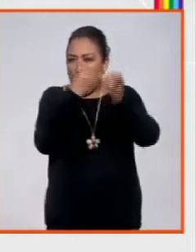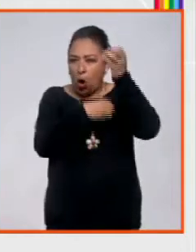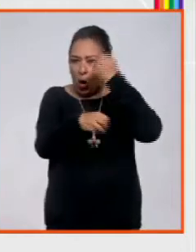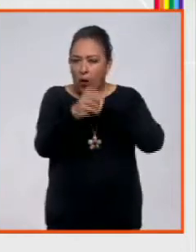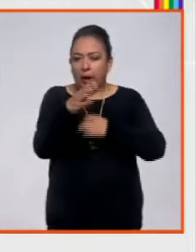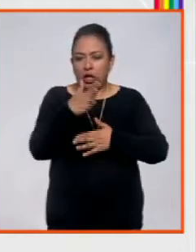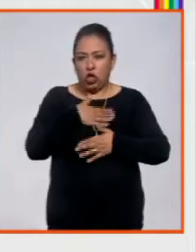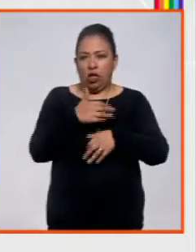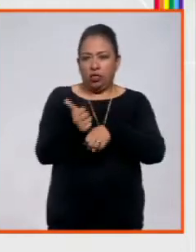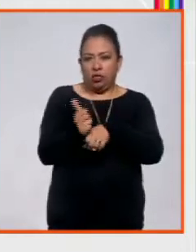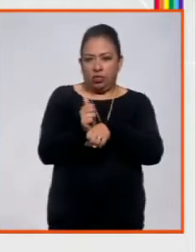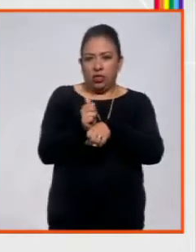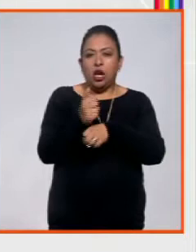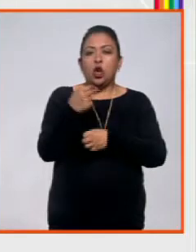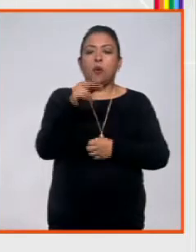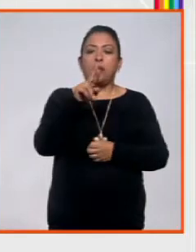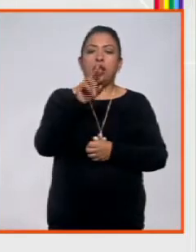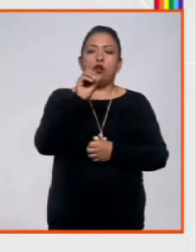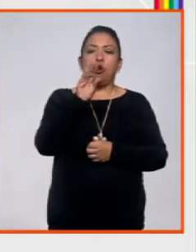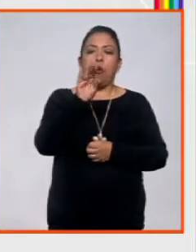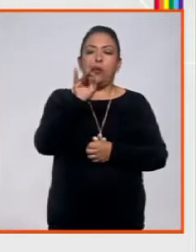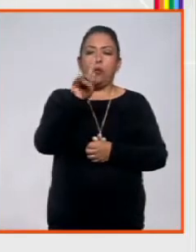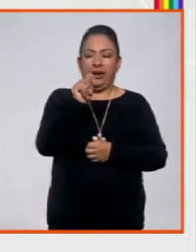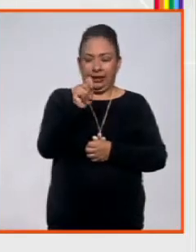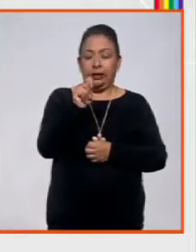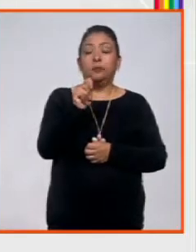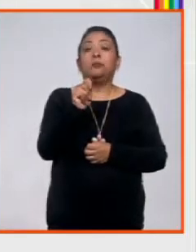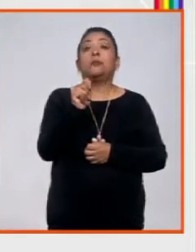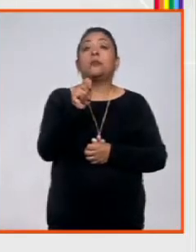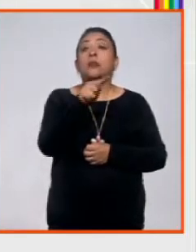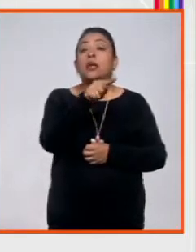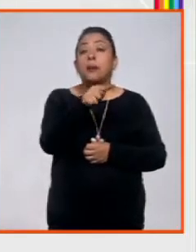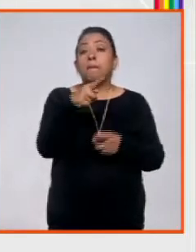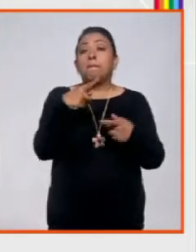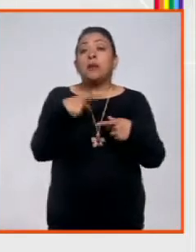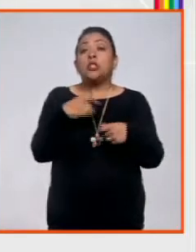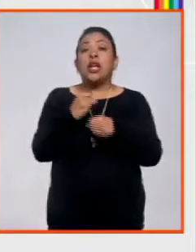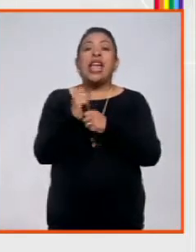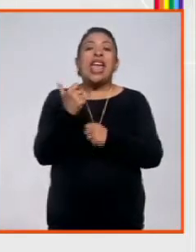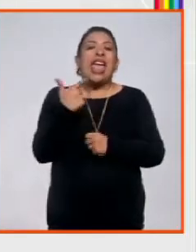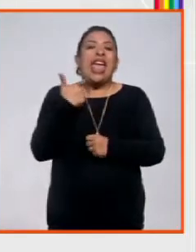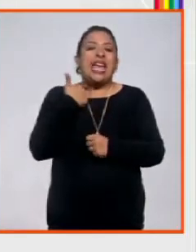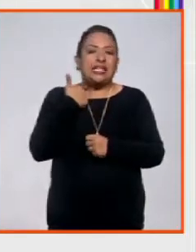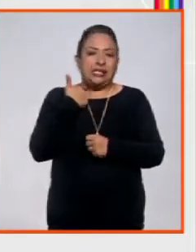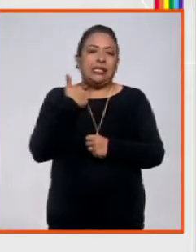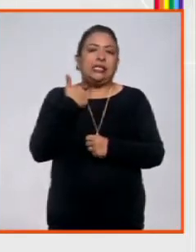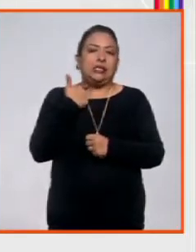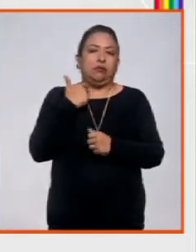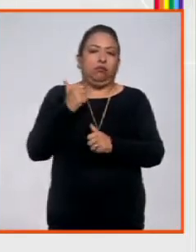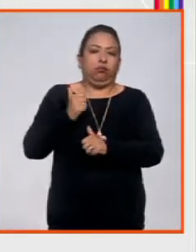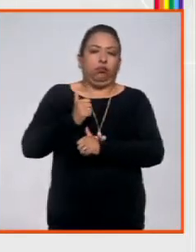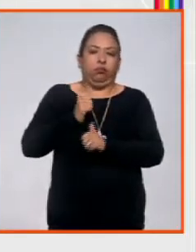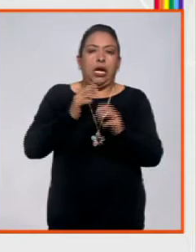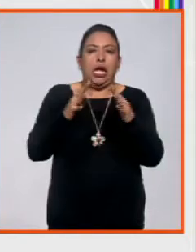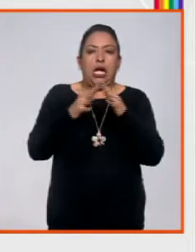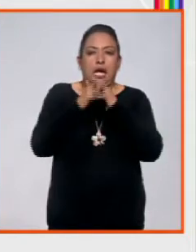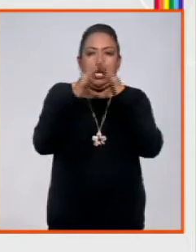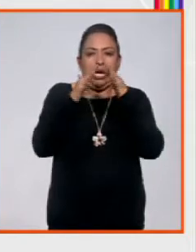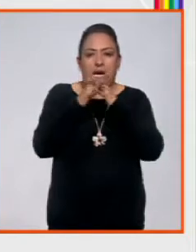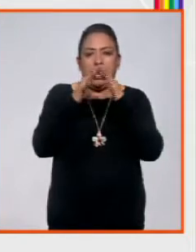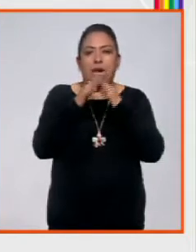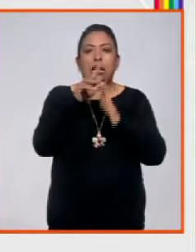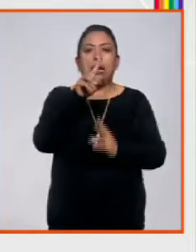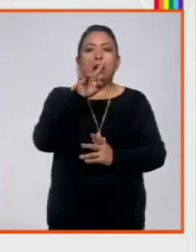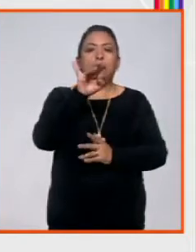que interpreto que se llama robert que es un ex combatiente de la guerra de